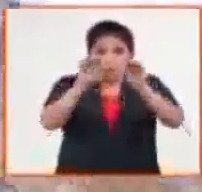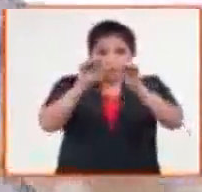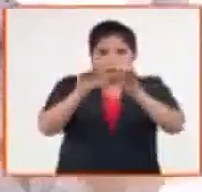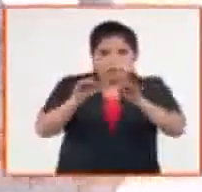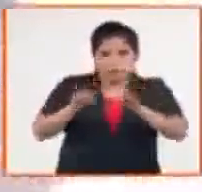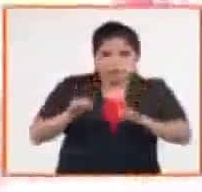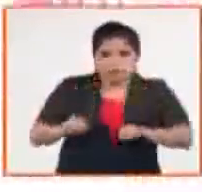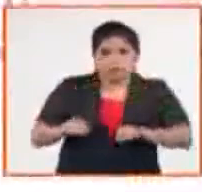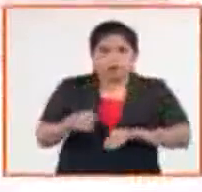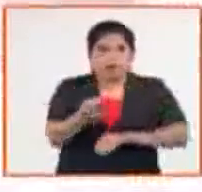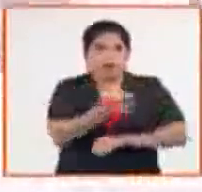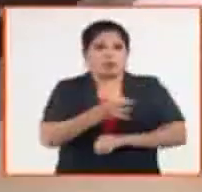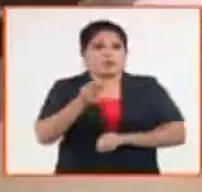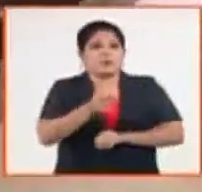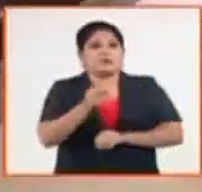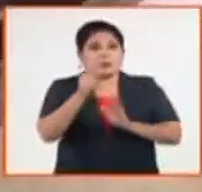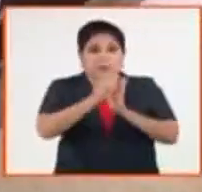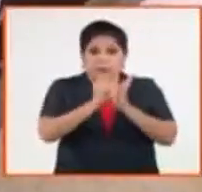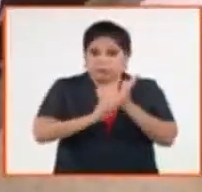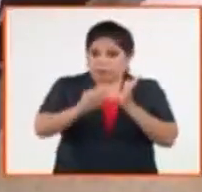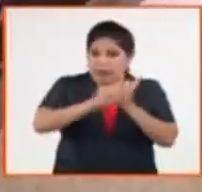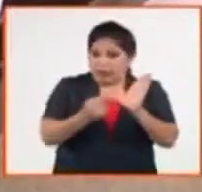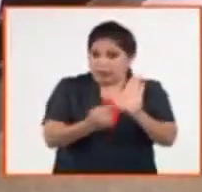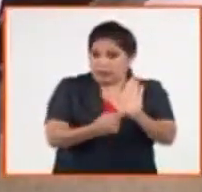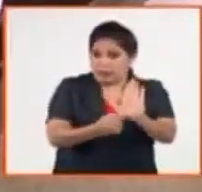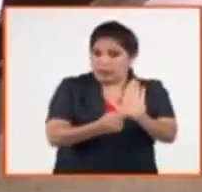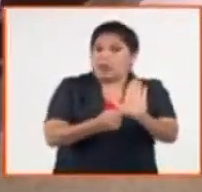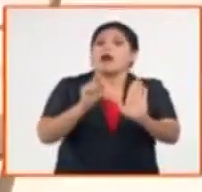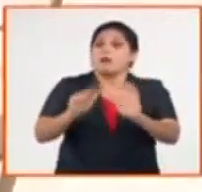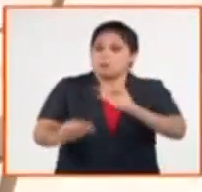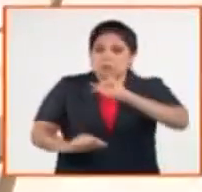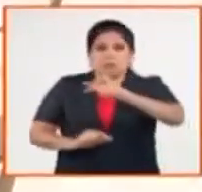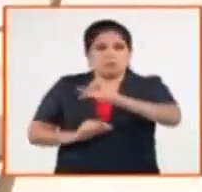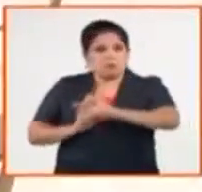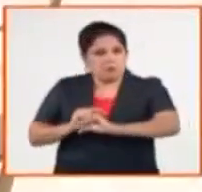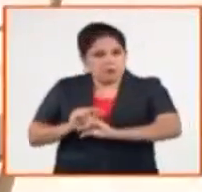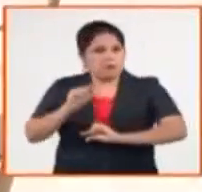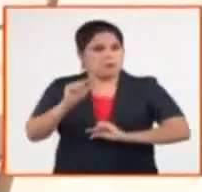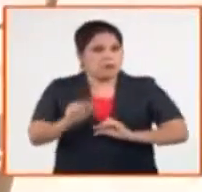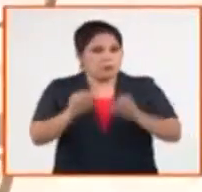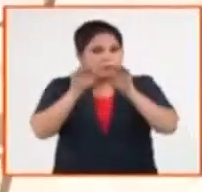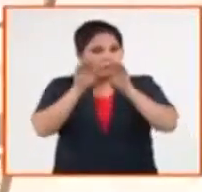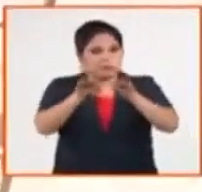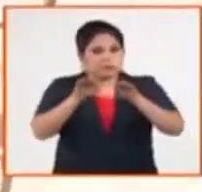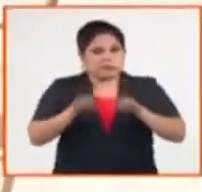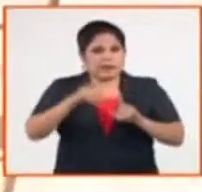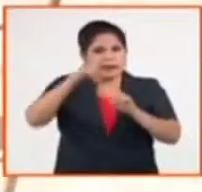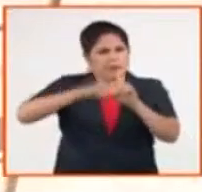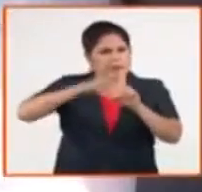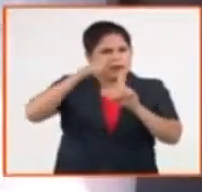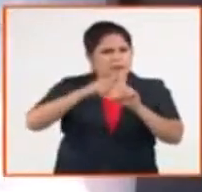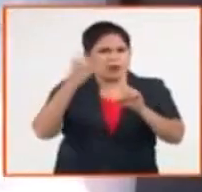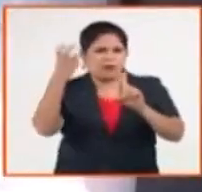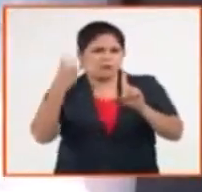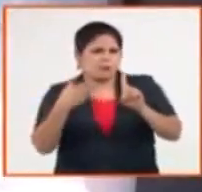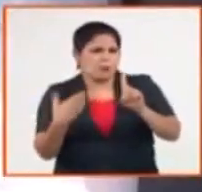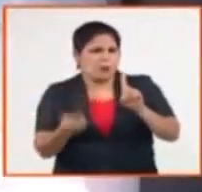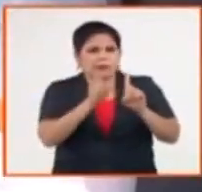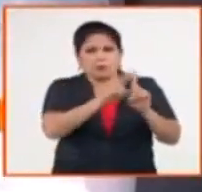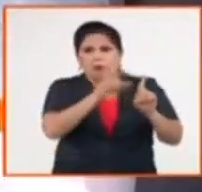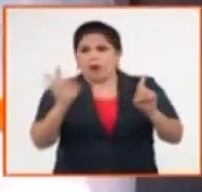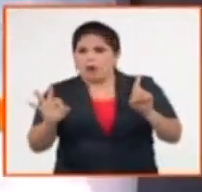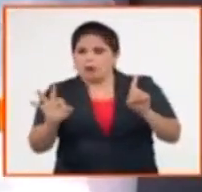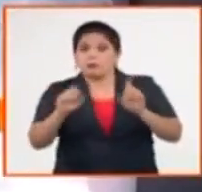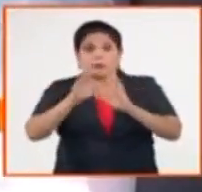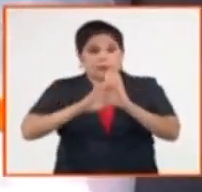los municipios que están establecidos, se procede con la medición de la temperatura, siempre y cuando tomando todas las medidas